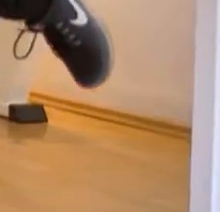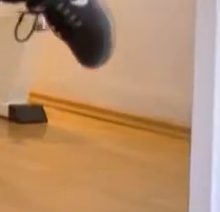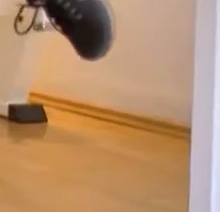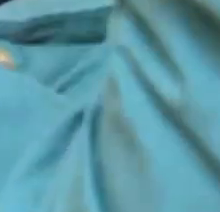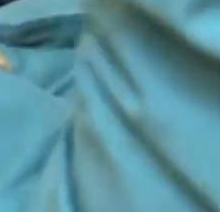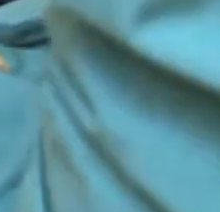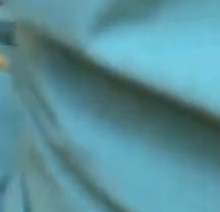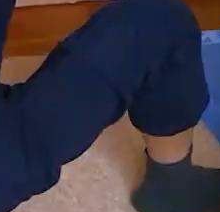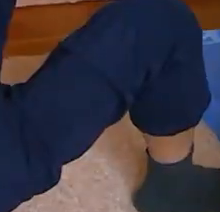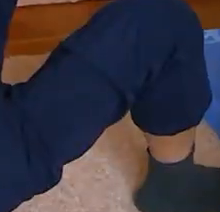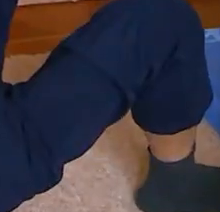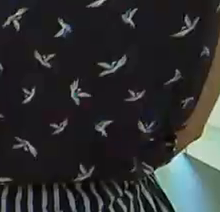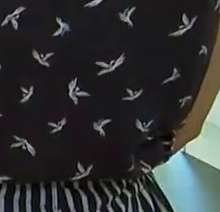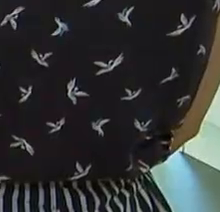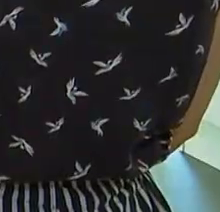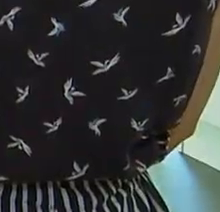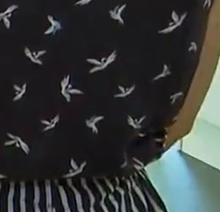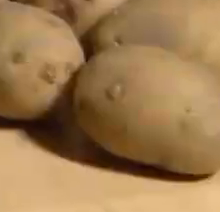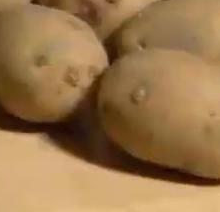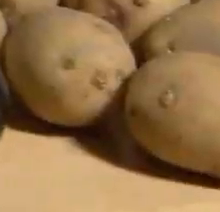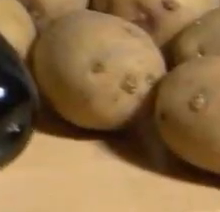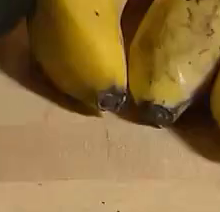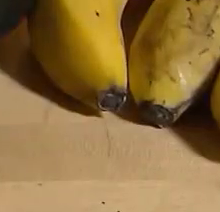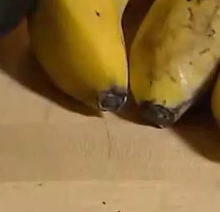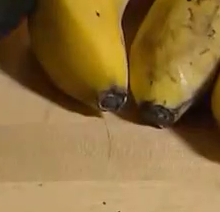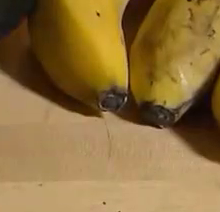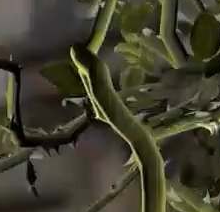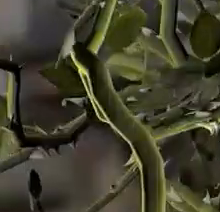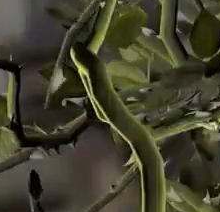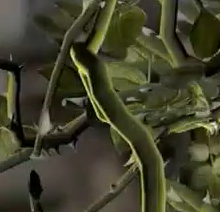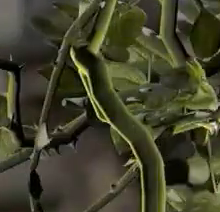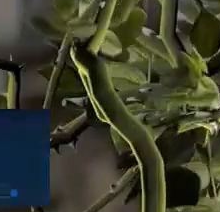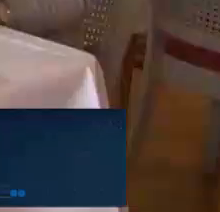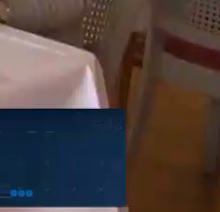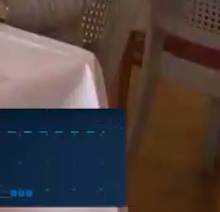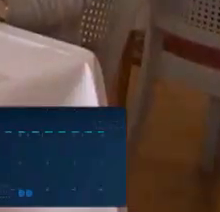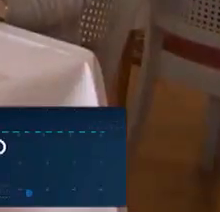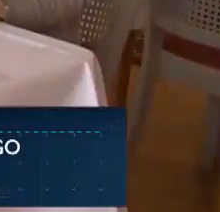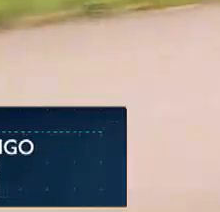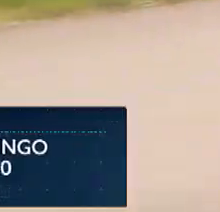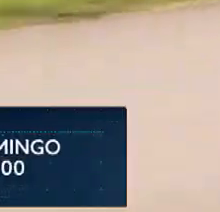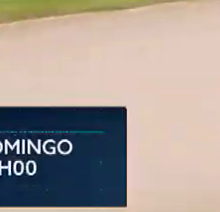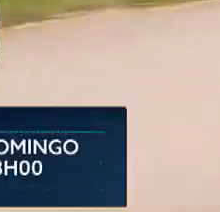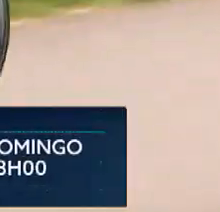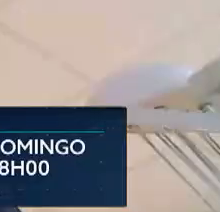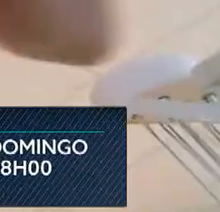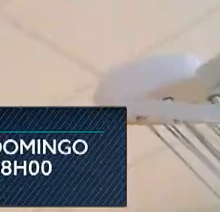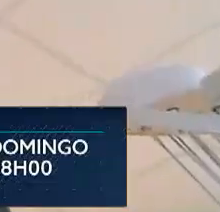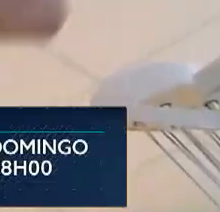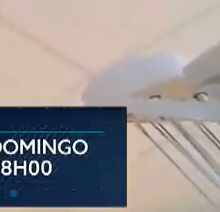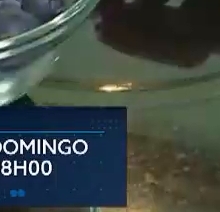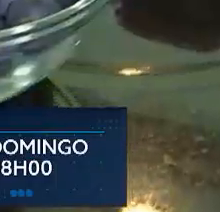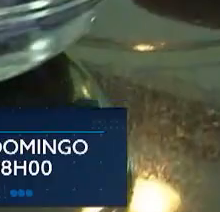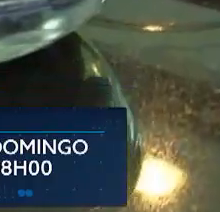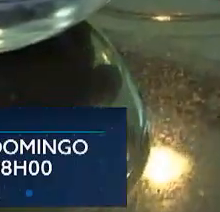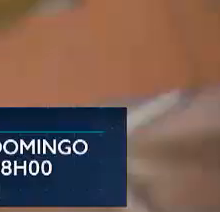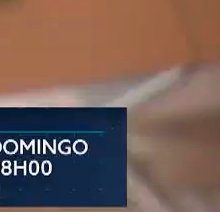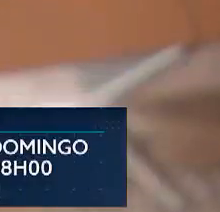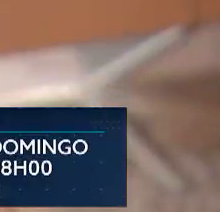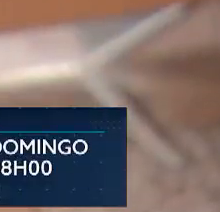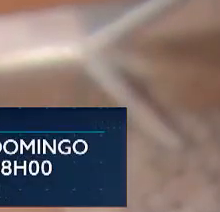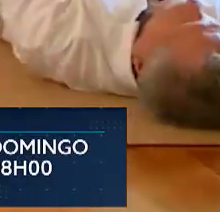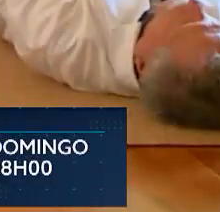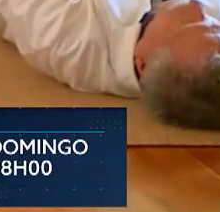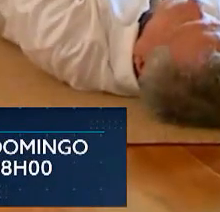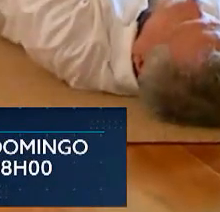necesario estar en forma para conocer los secretos de nutrición belleza y vida sana en forma domingo 8 de la mañana